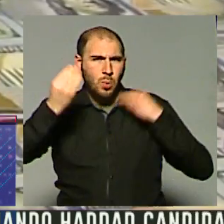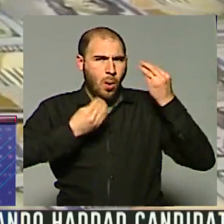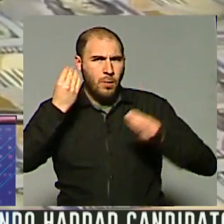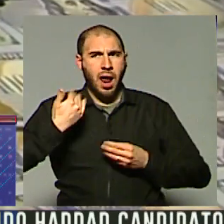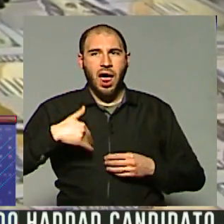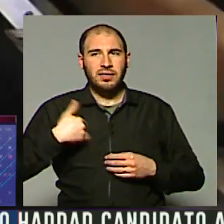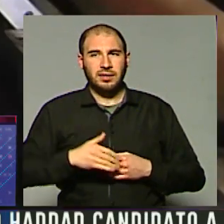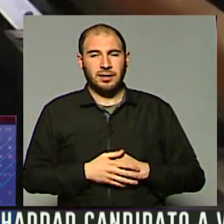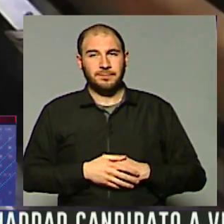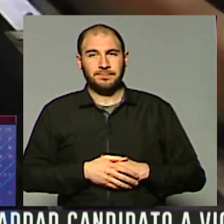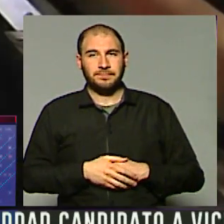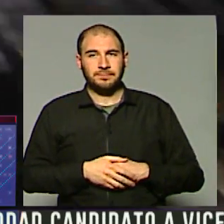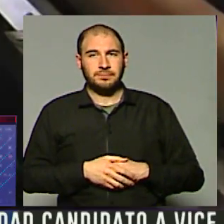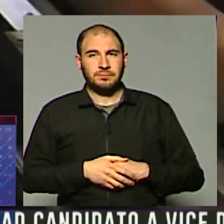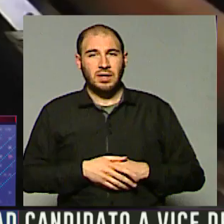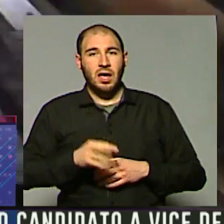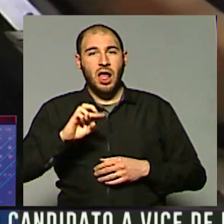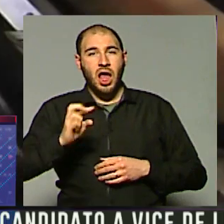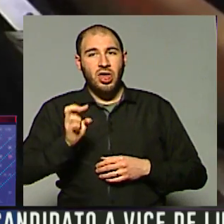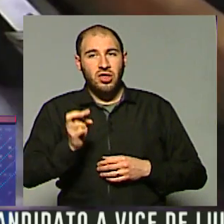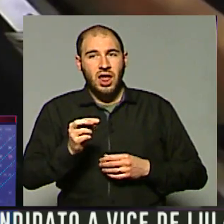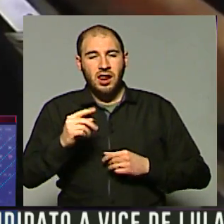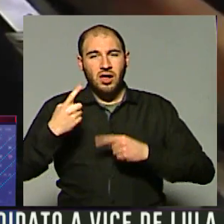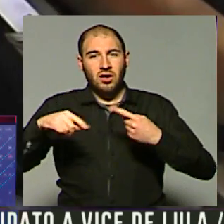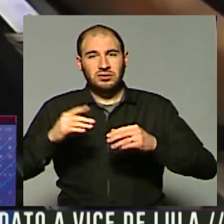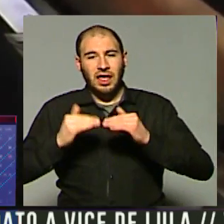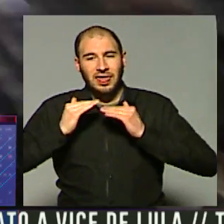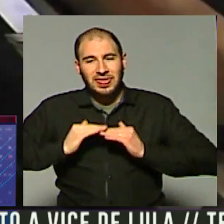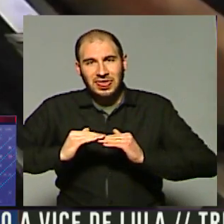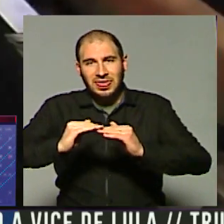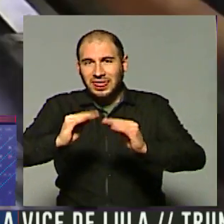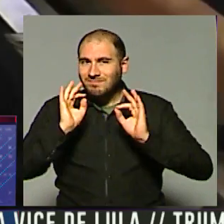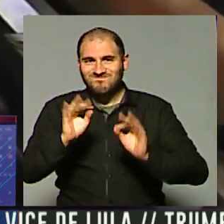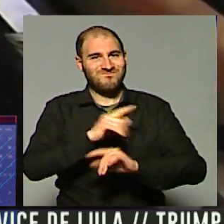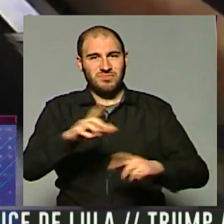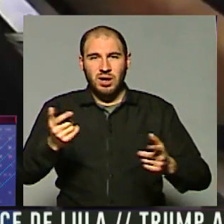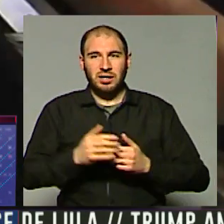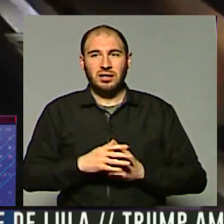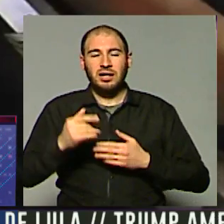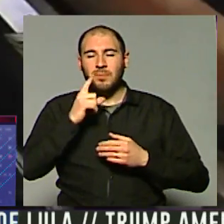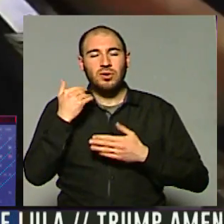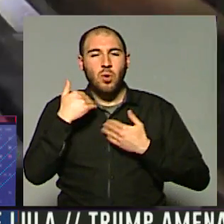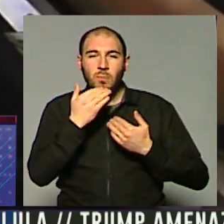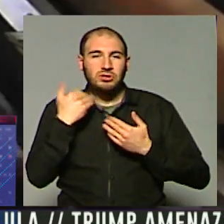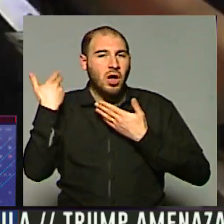preocupante en la Argentina y el dólar no es una variable que se haya calmado del todo, más allá de que en las últimas